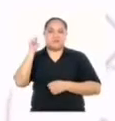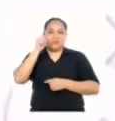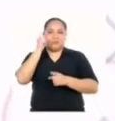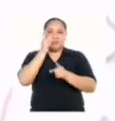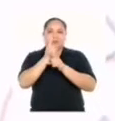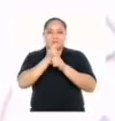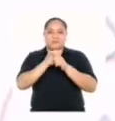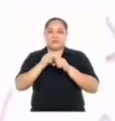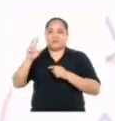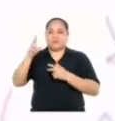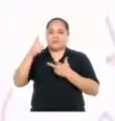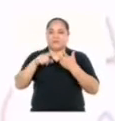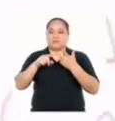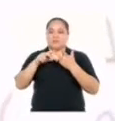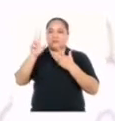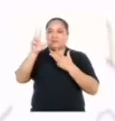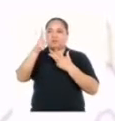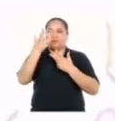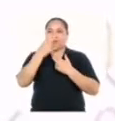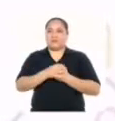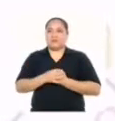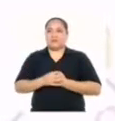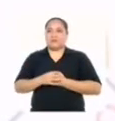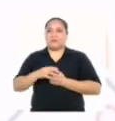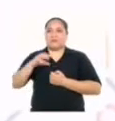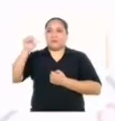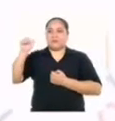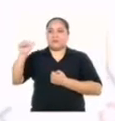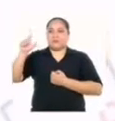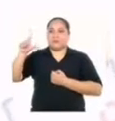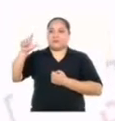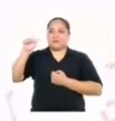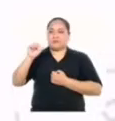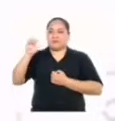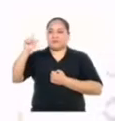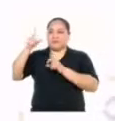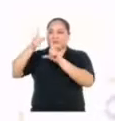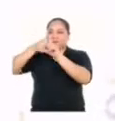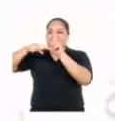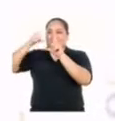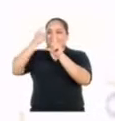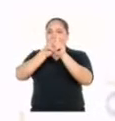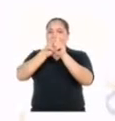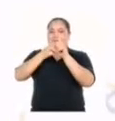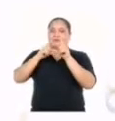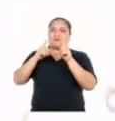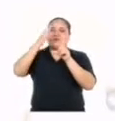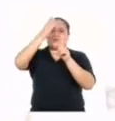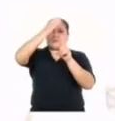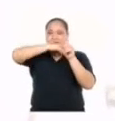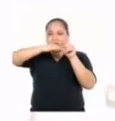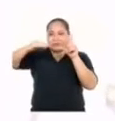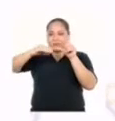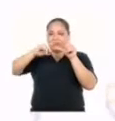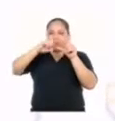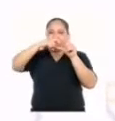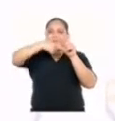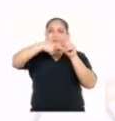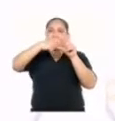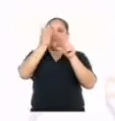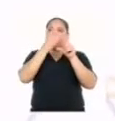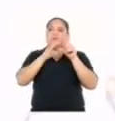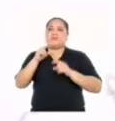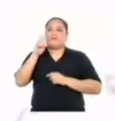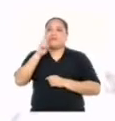Así es, y el tercer criterio de congruencia es ALA, ángulo, lado, ángulo, y dice que